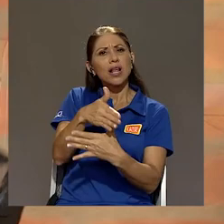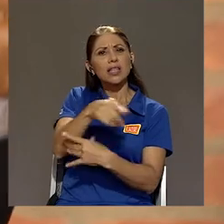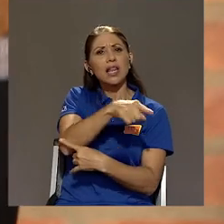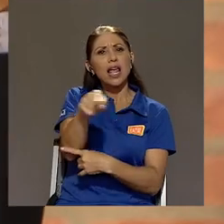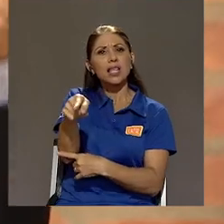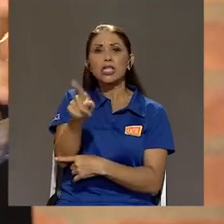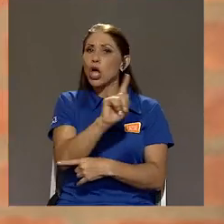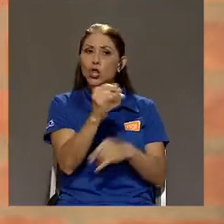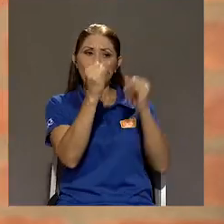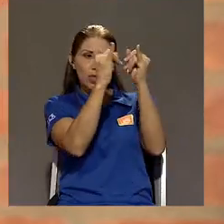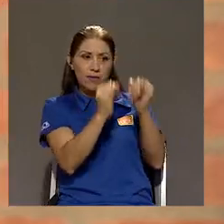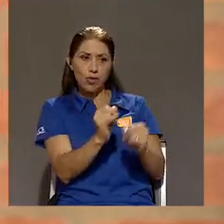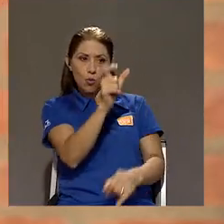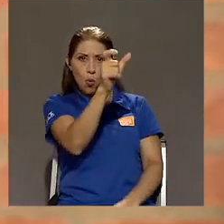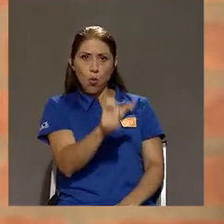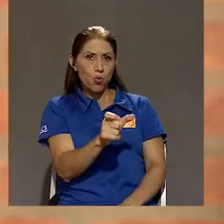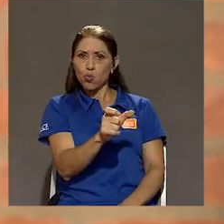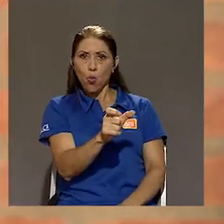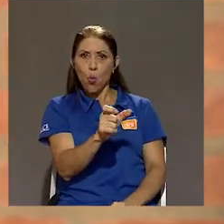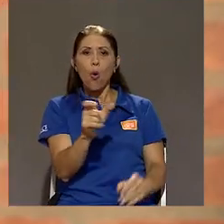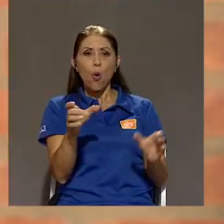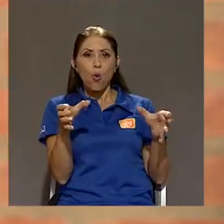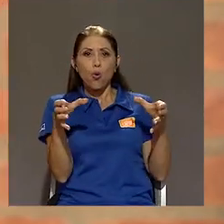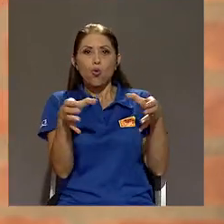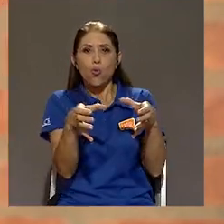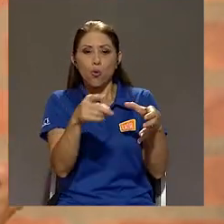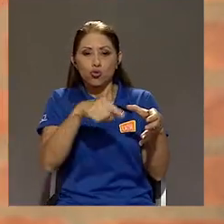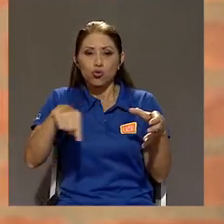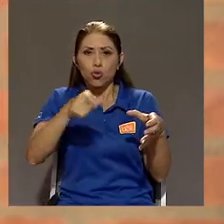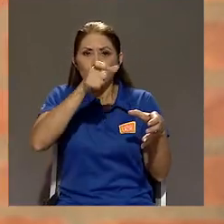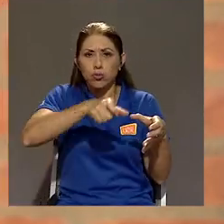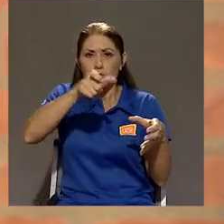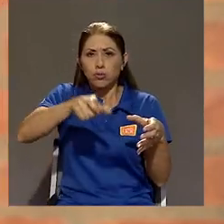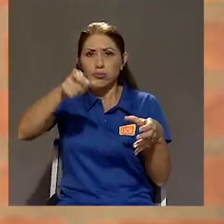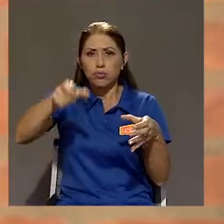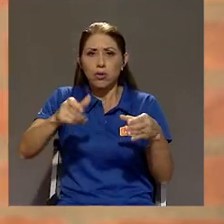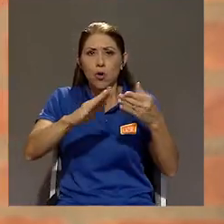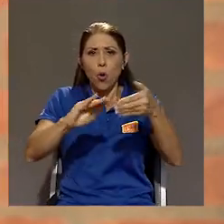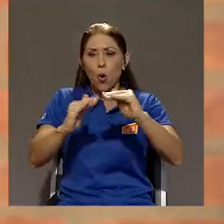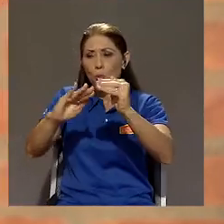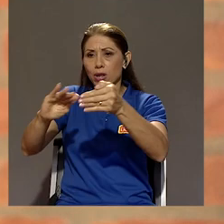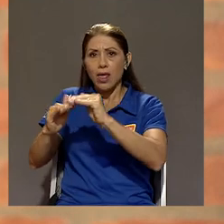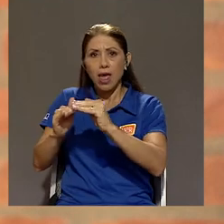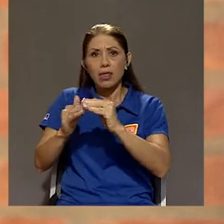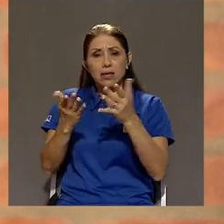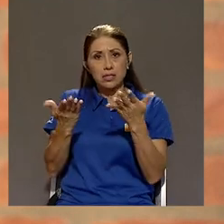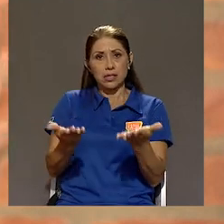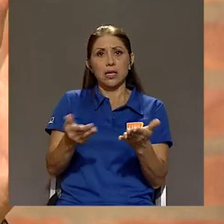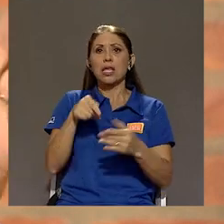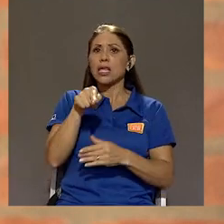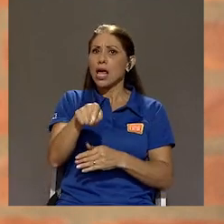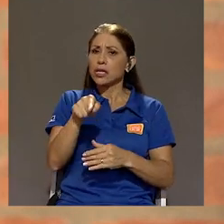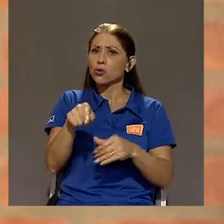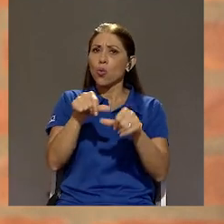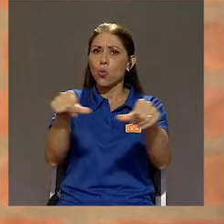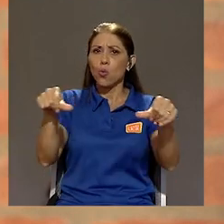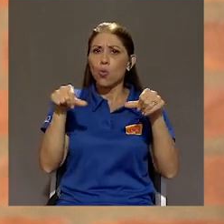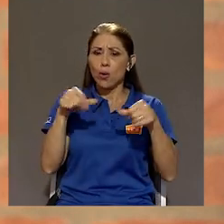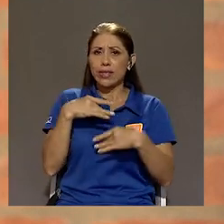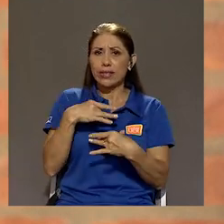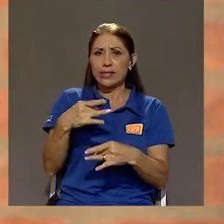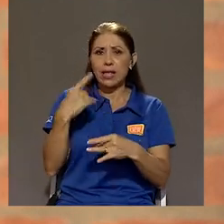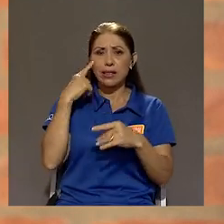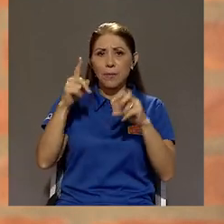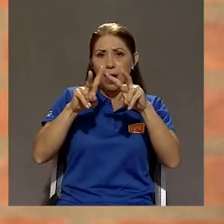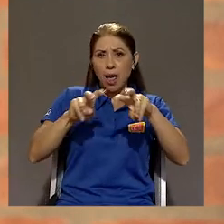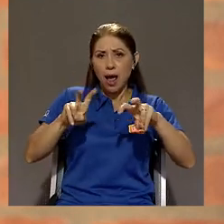que los individuos, los grupos de personas, las comunidades y bueno, y también los individuos. Y eso abre como una dimensión muy interesante